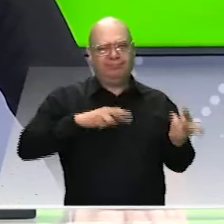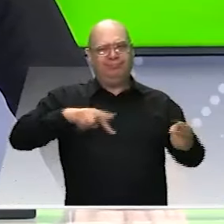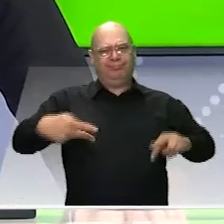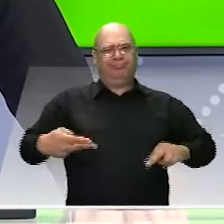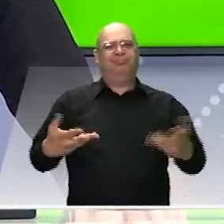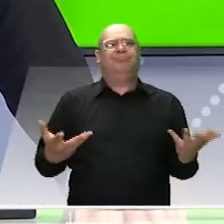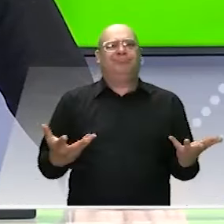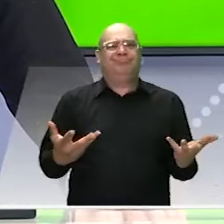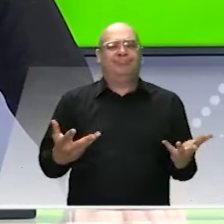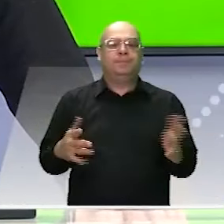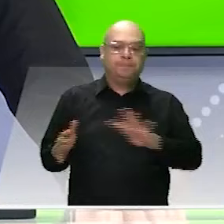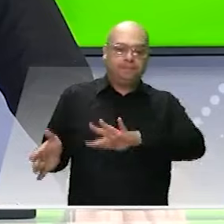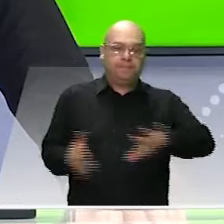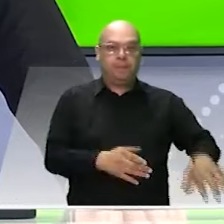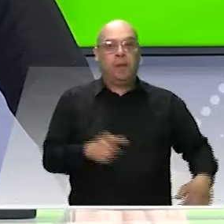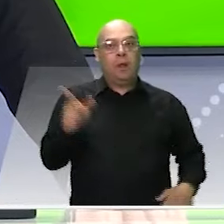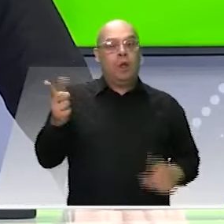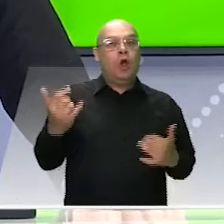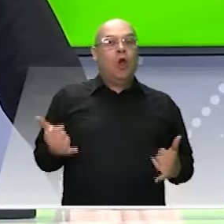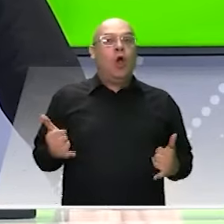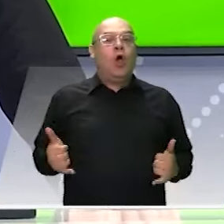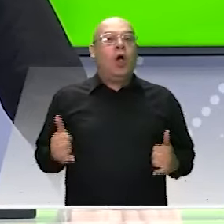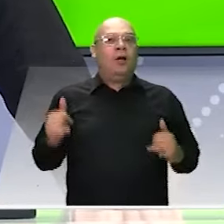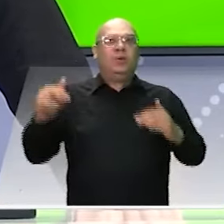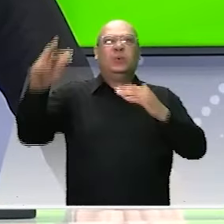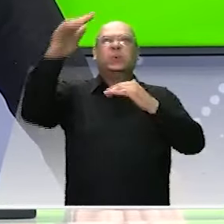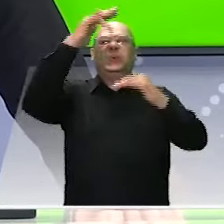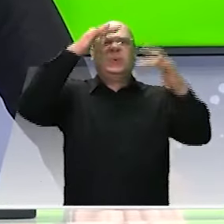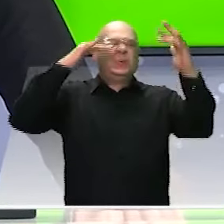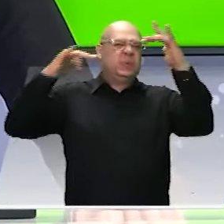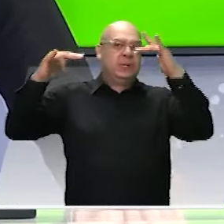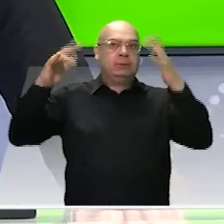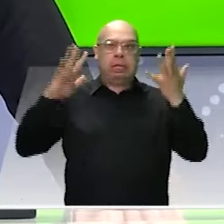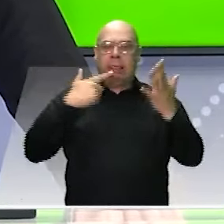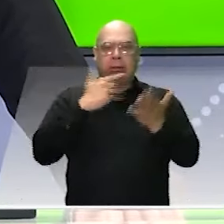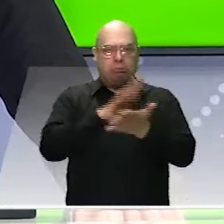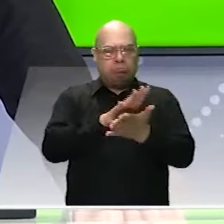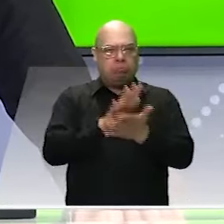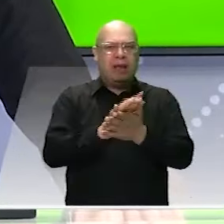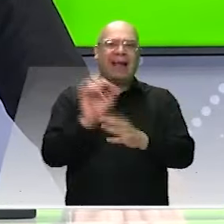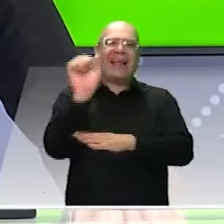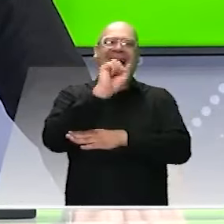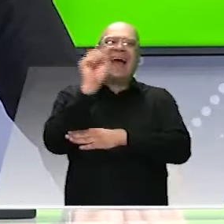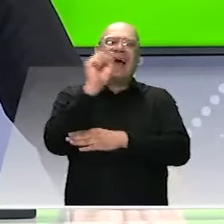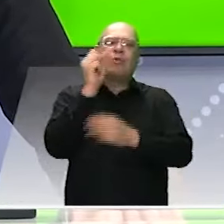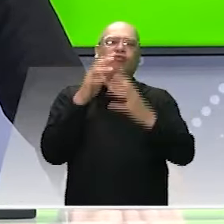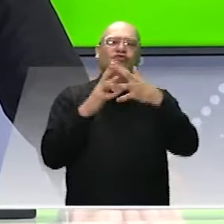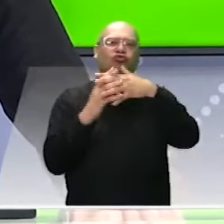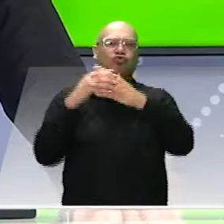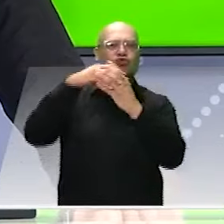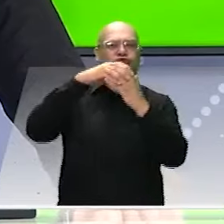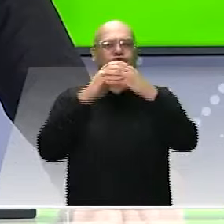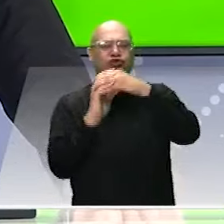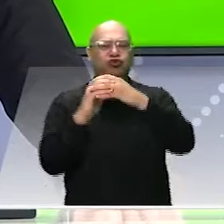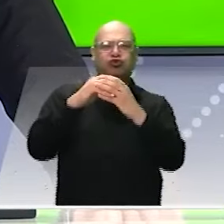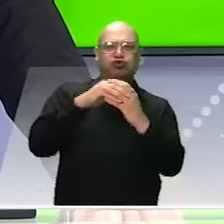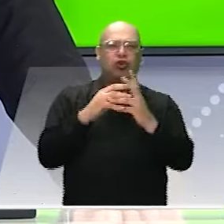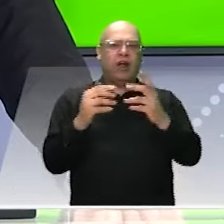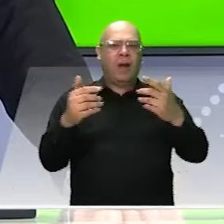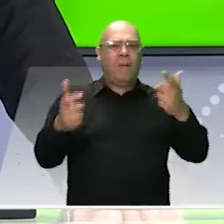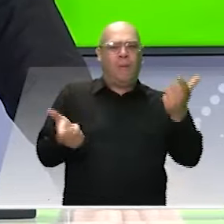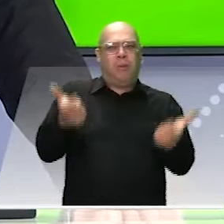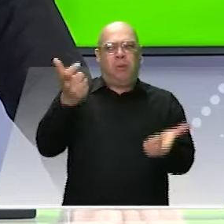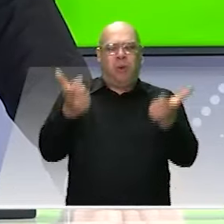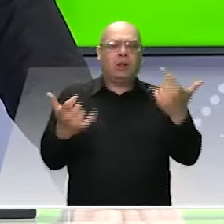las autoridades ambientales tomaron la decisión de levantar el pico y placa ambiental que aplicaba para volquetas y camiones en el valle de aburrá para